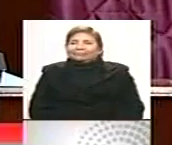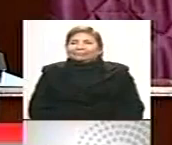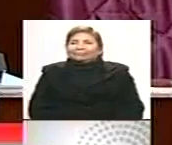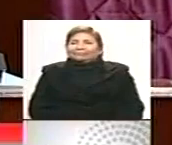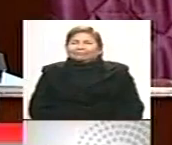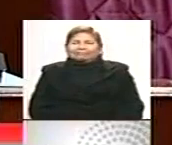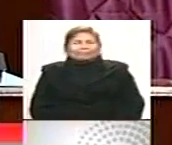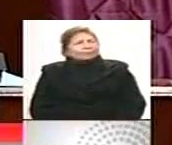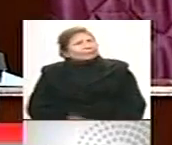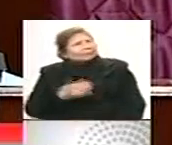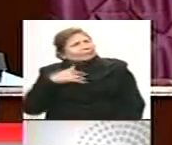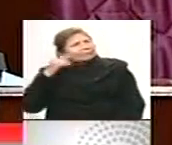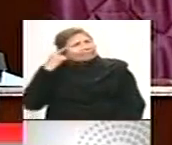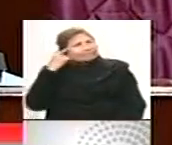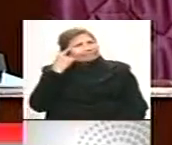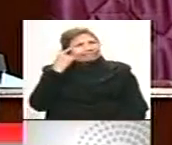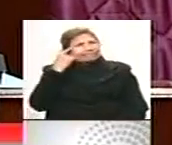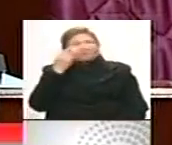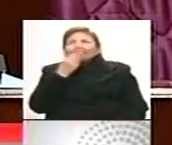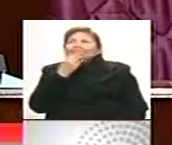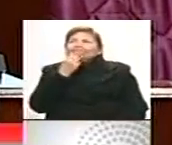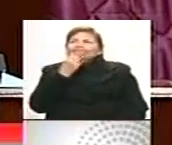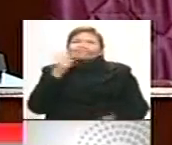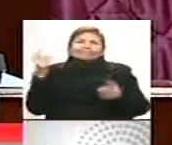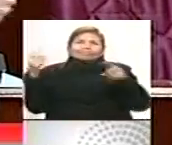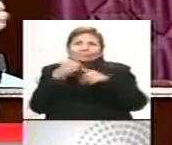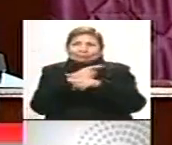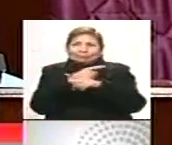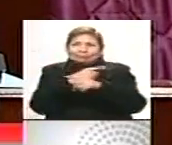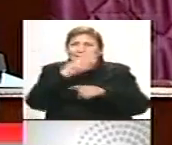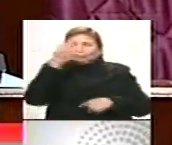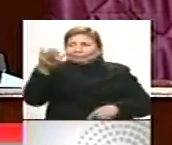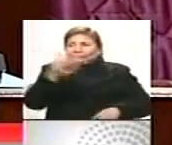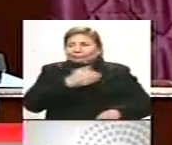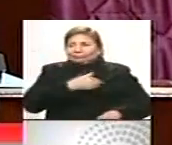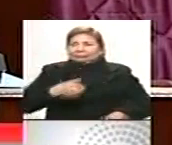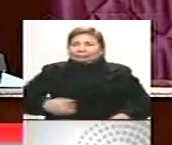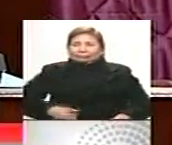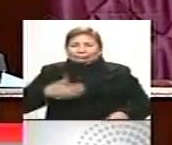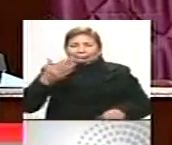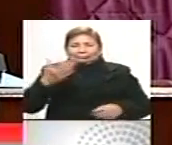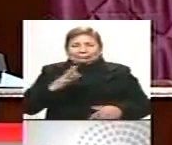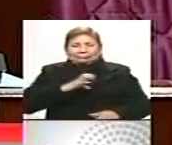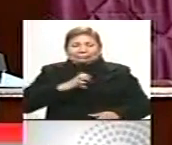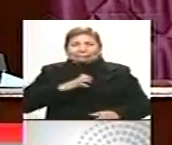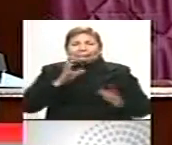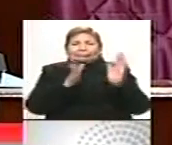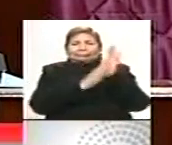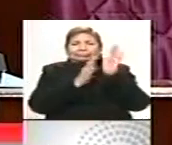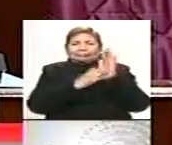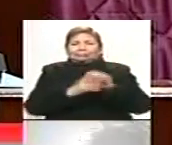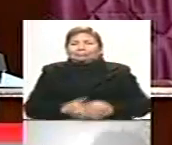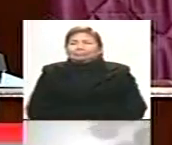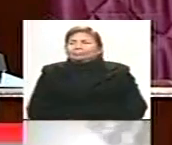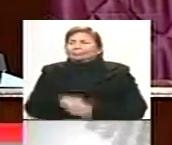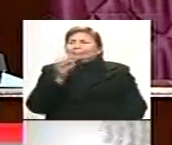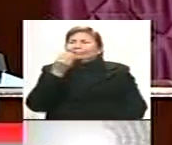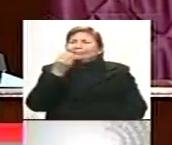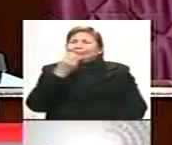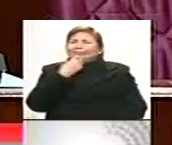percibo que hay una contradicción, a través suyo, señora presidenta, a nuestro distinguido defensor del pueblo,